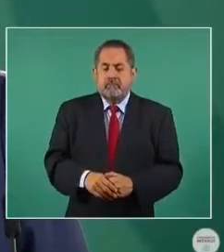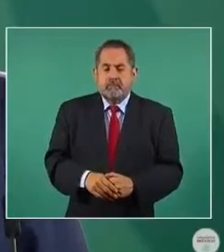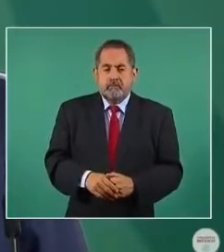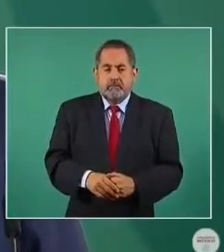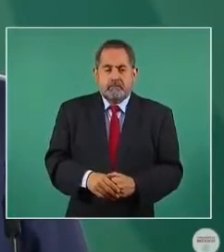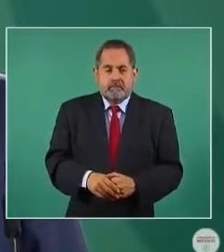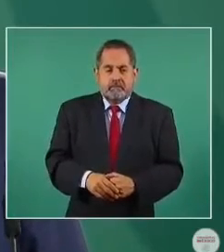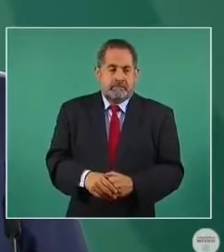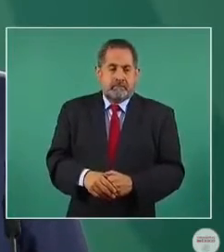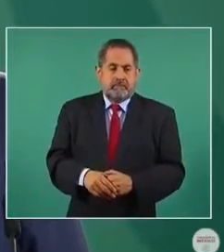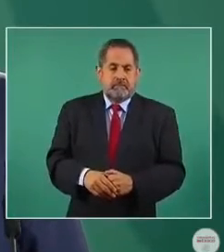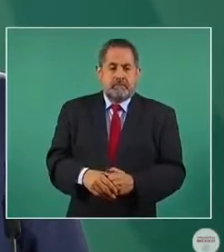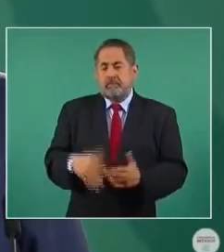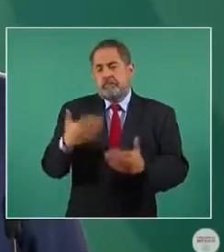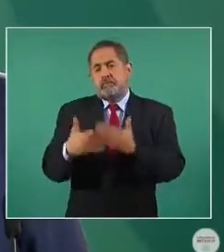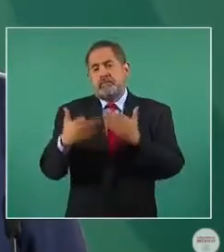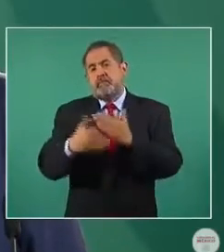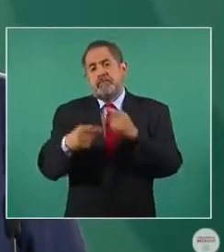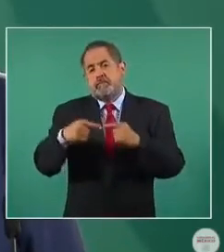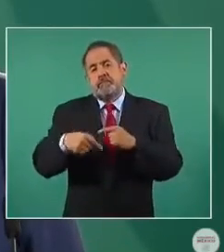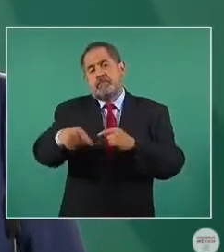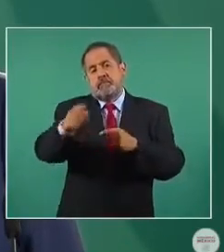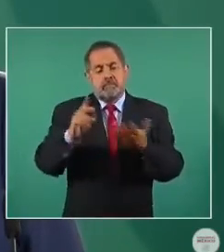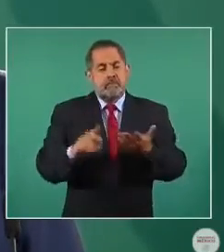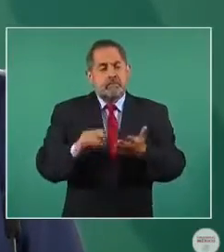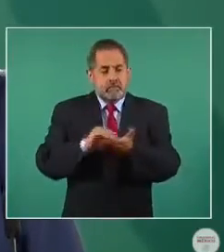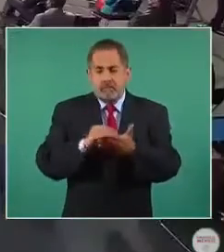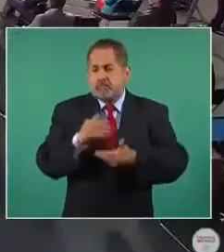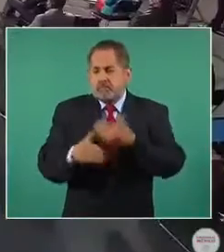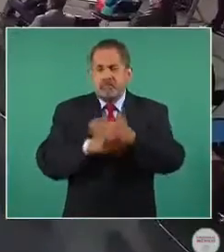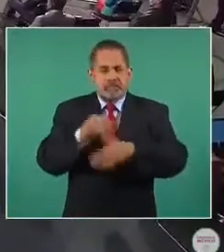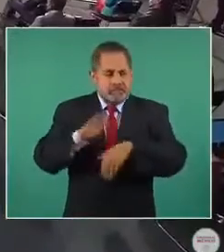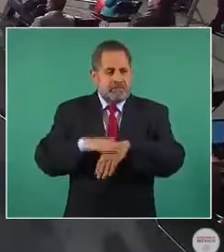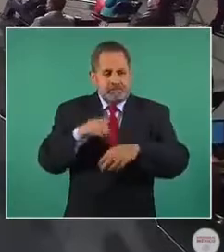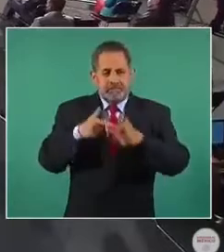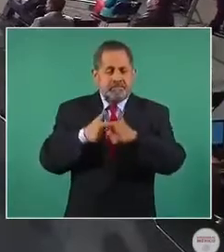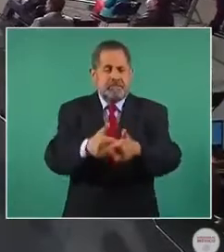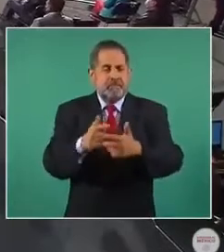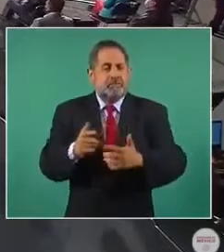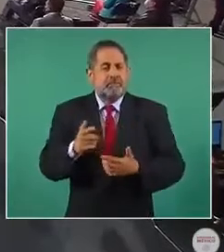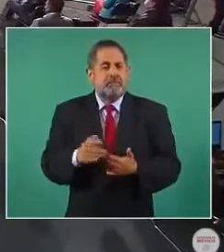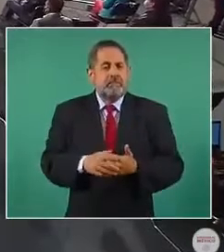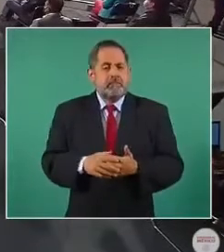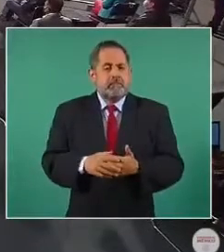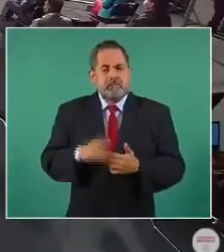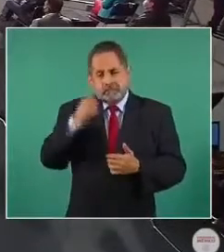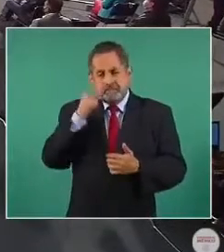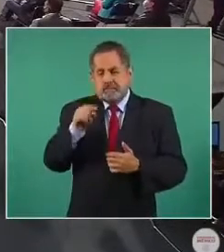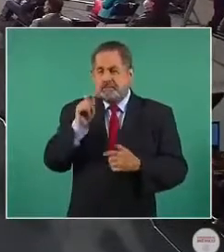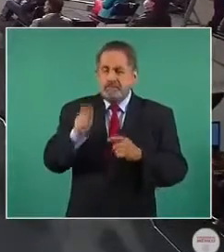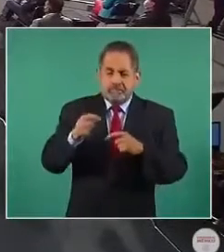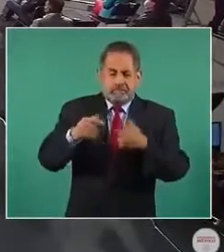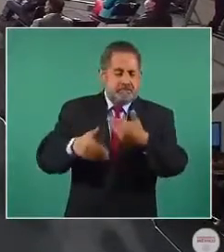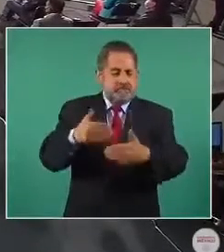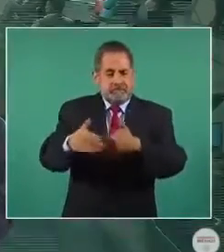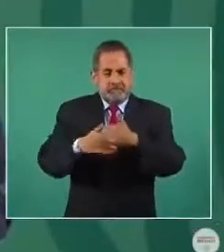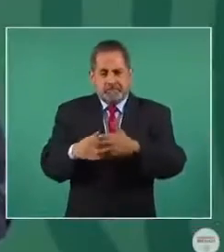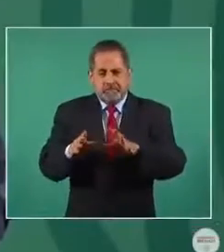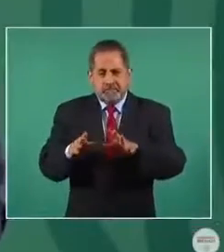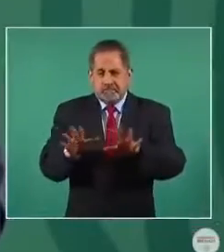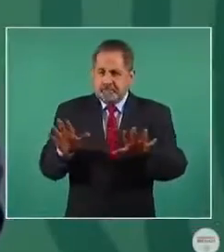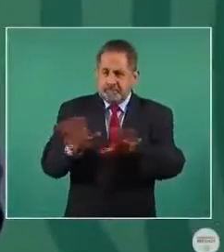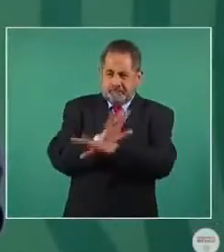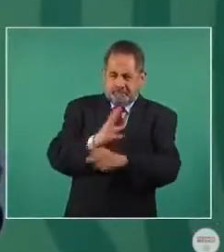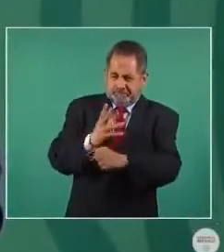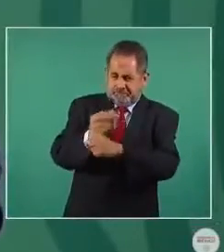Y falta todavía avanzar más, sobre todo en la reforma al Poder